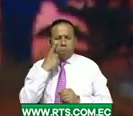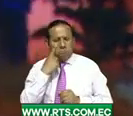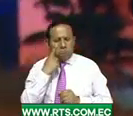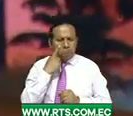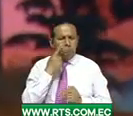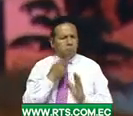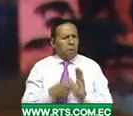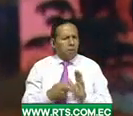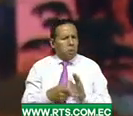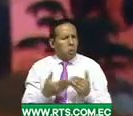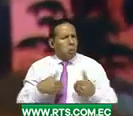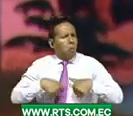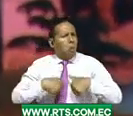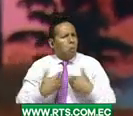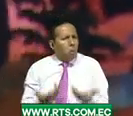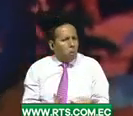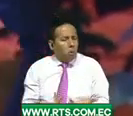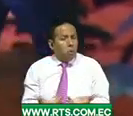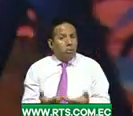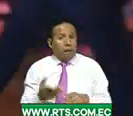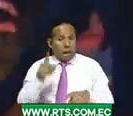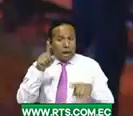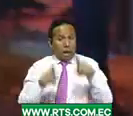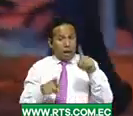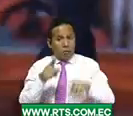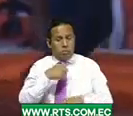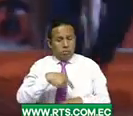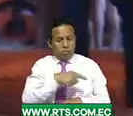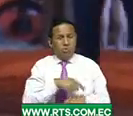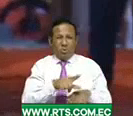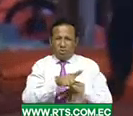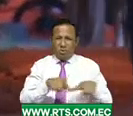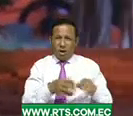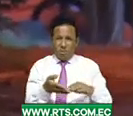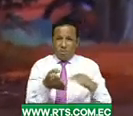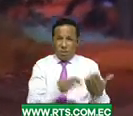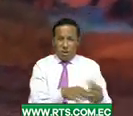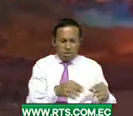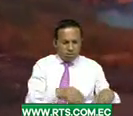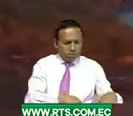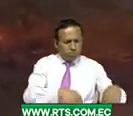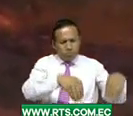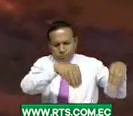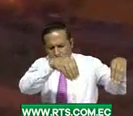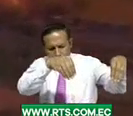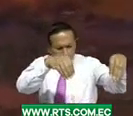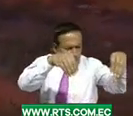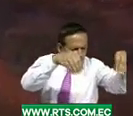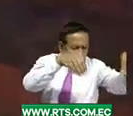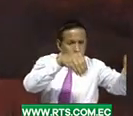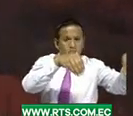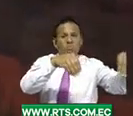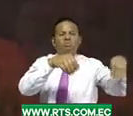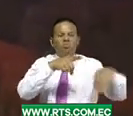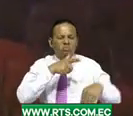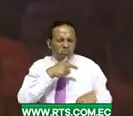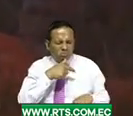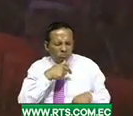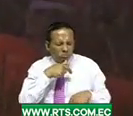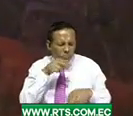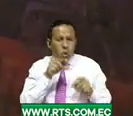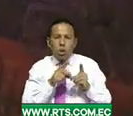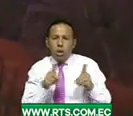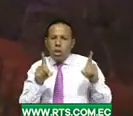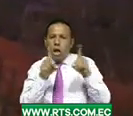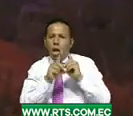Han levantado la sábana del lugar donde está el cadáver del ciudadano y están tratando también de verificar otros datos